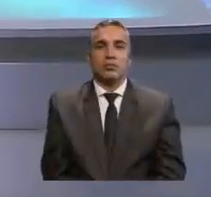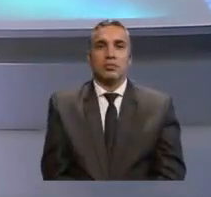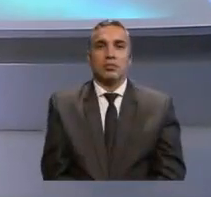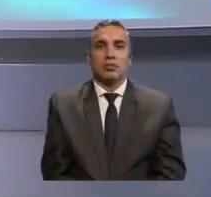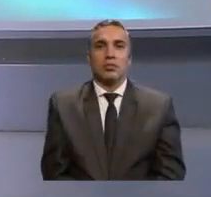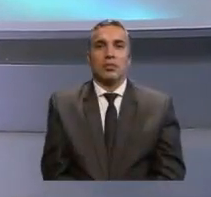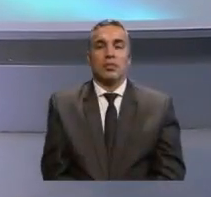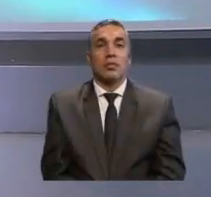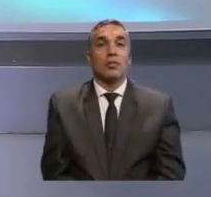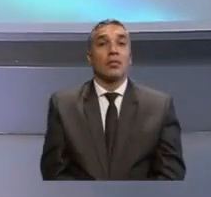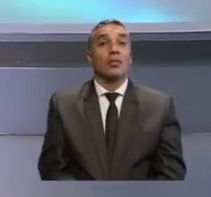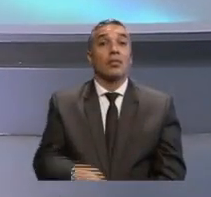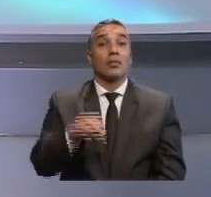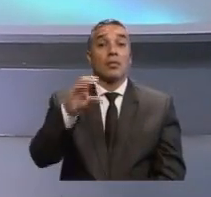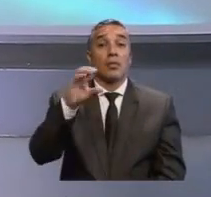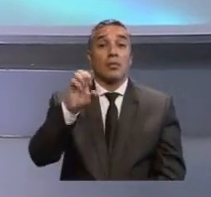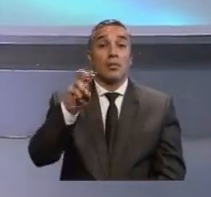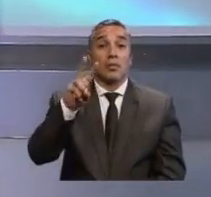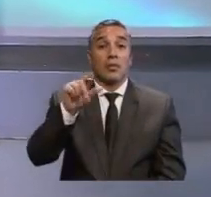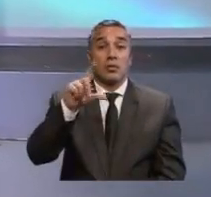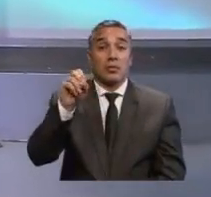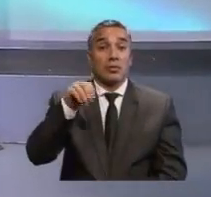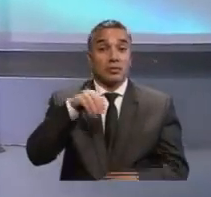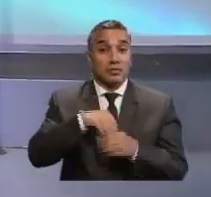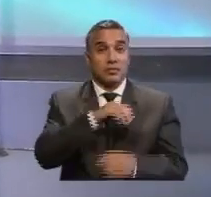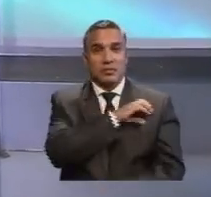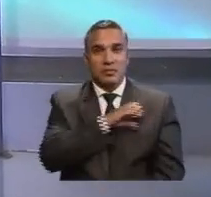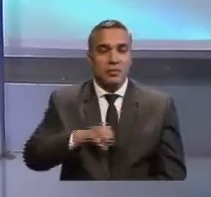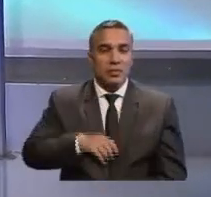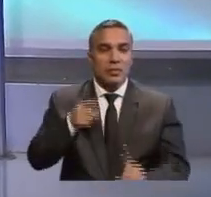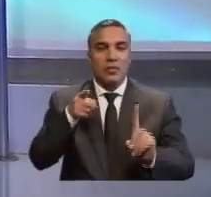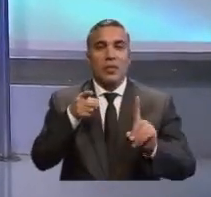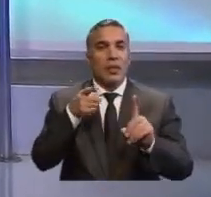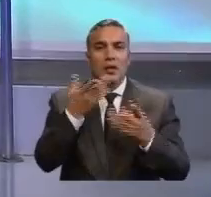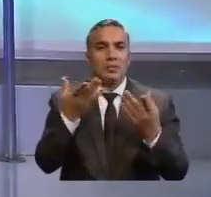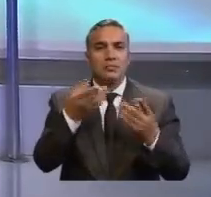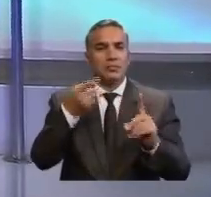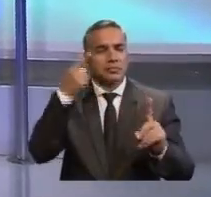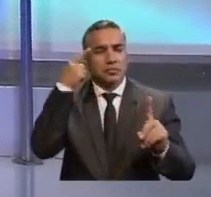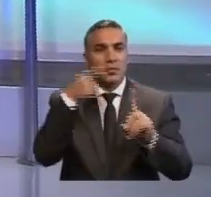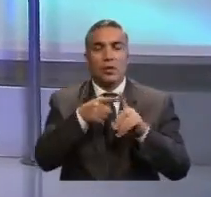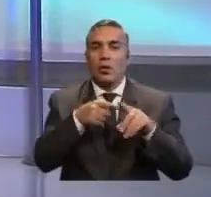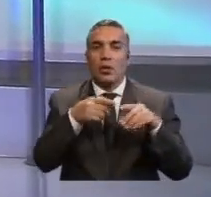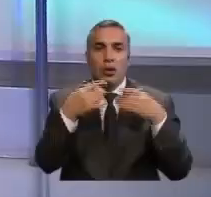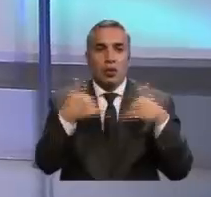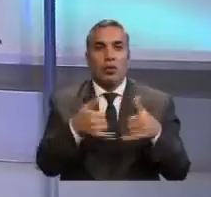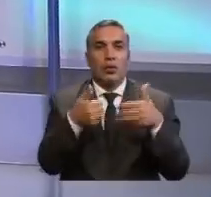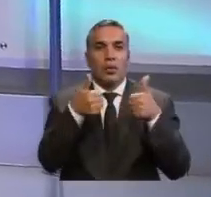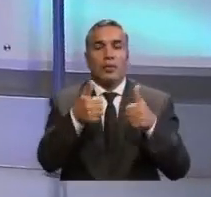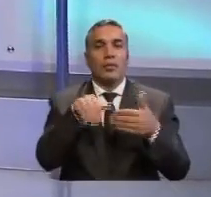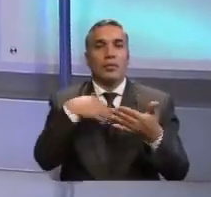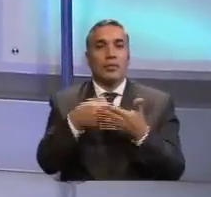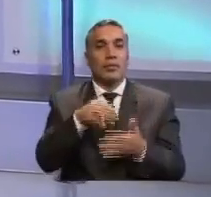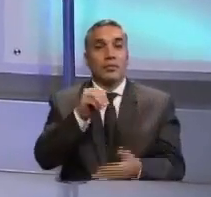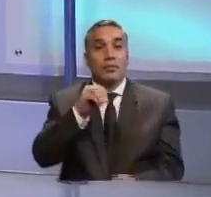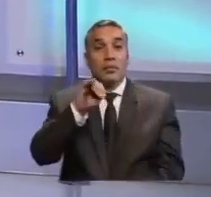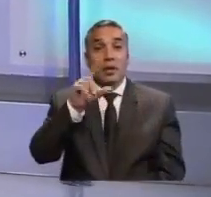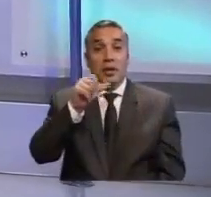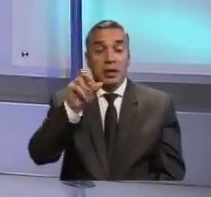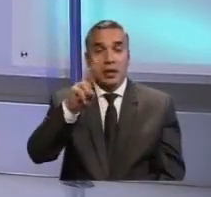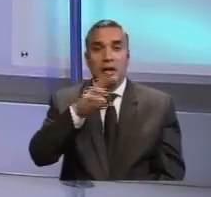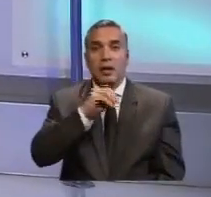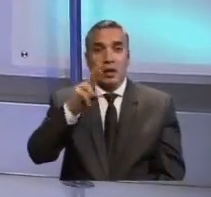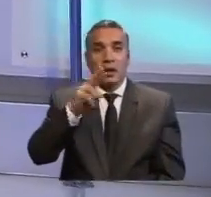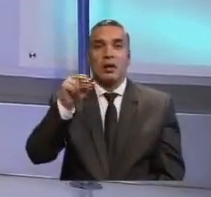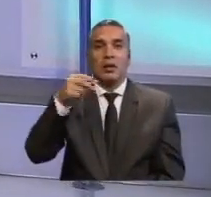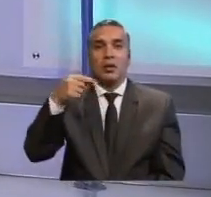Mientras tanto, José Francisco Ceballos en el Club Sport Emelec aspira a formar una gran tripleta con la llegada de Miller Bolaños y el